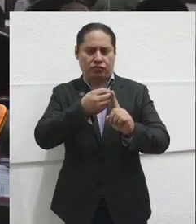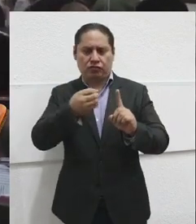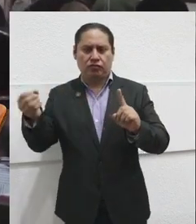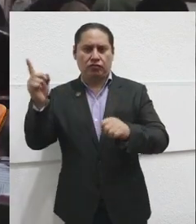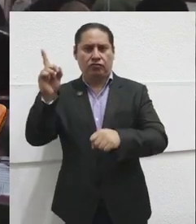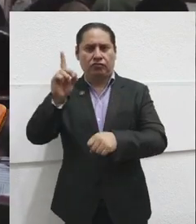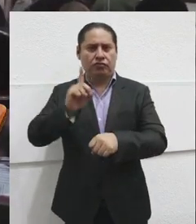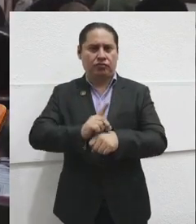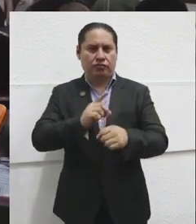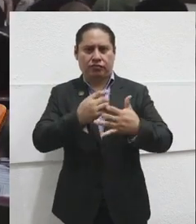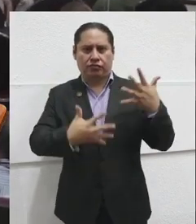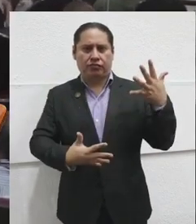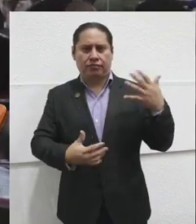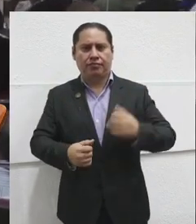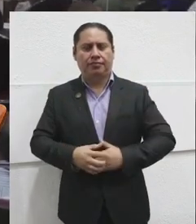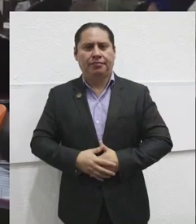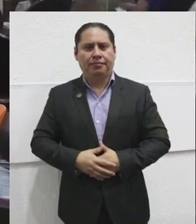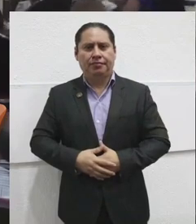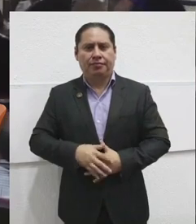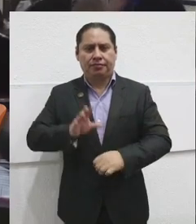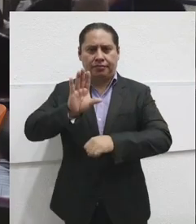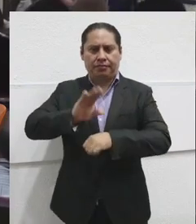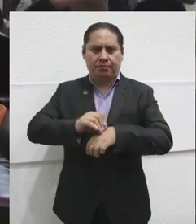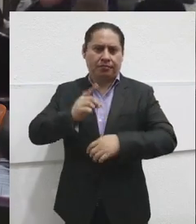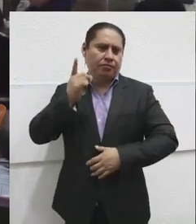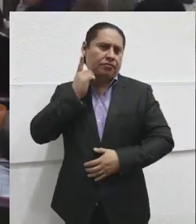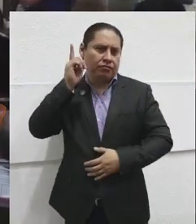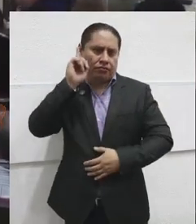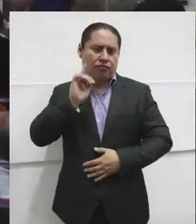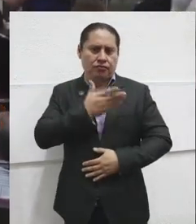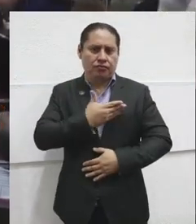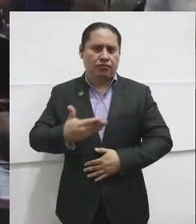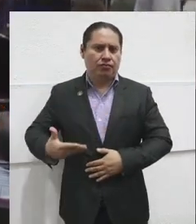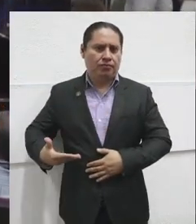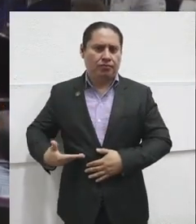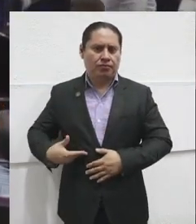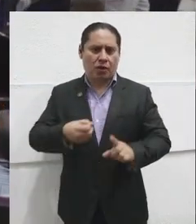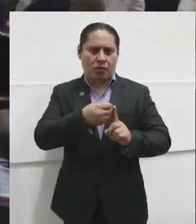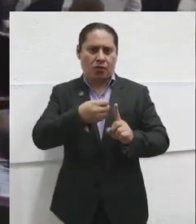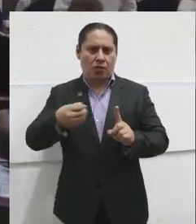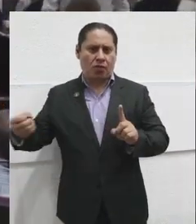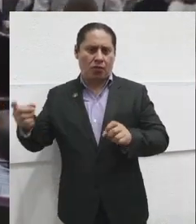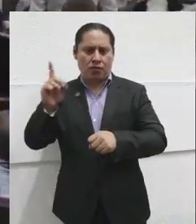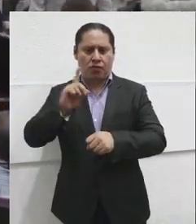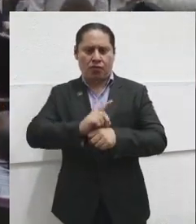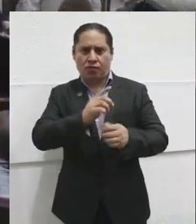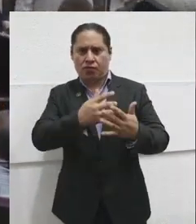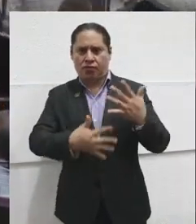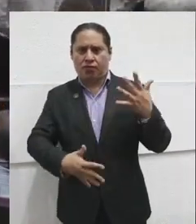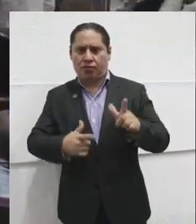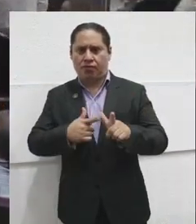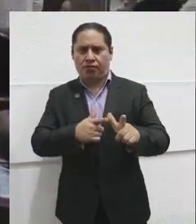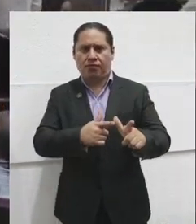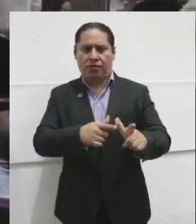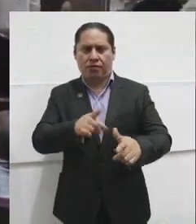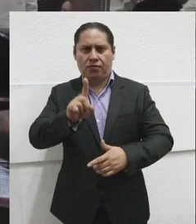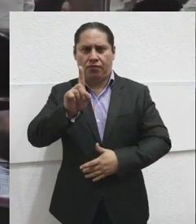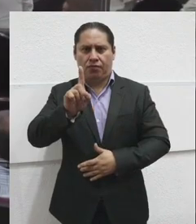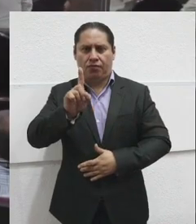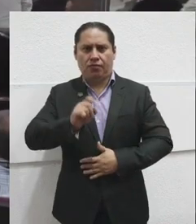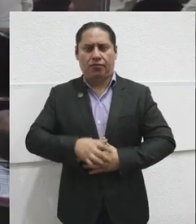del día de la presente. Con su permiso, diputada presidenta, el orden del día de la presente sesión ordinaria es el